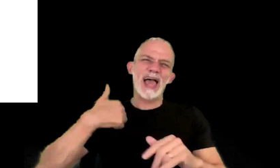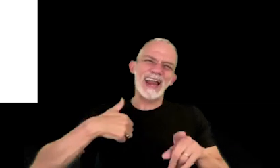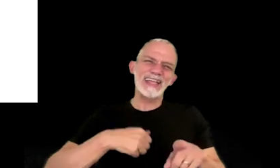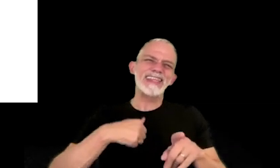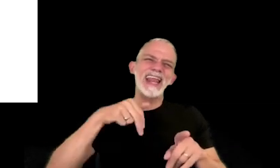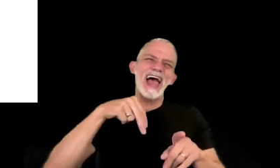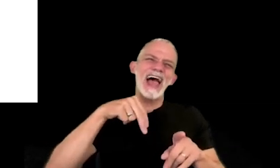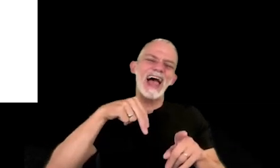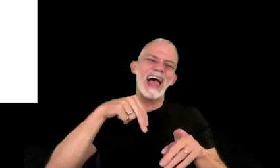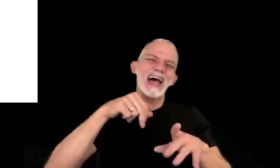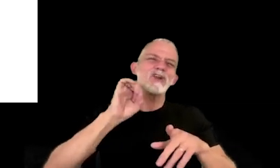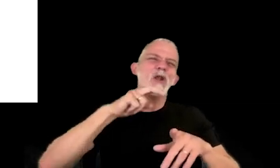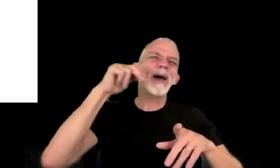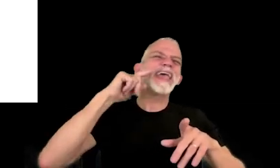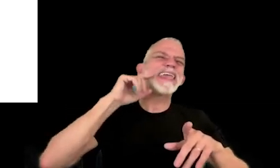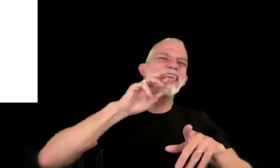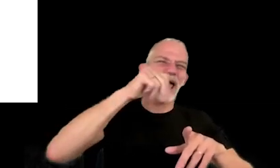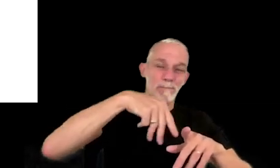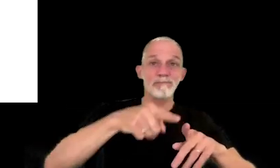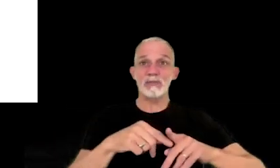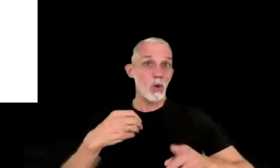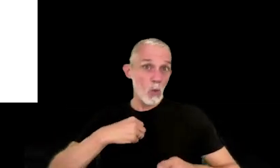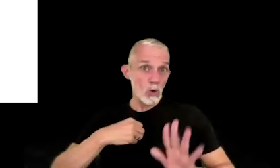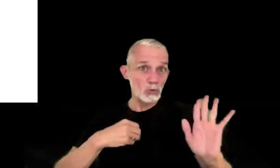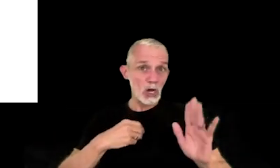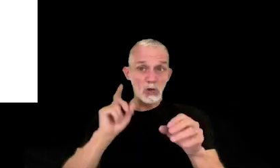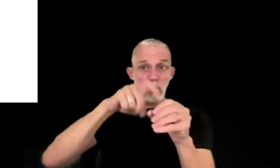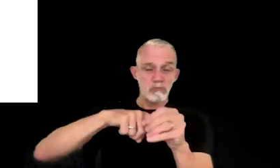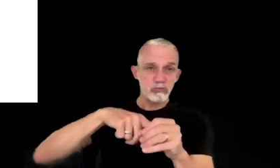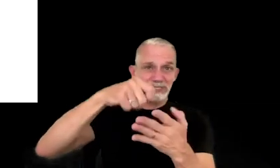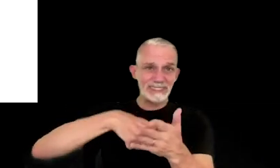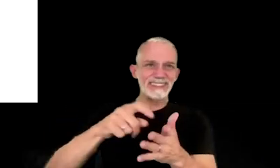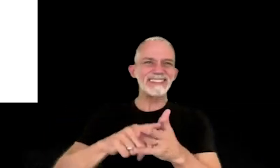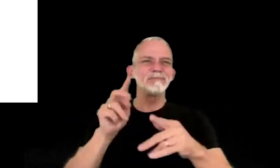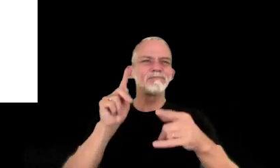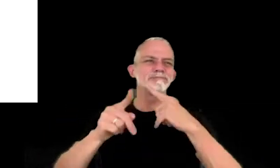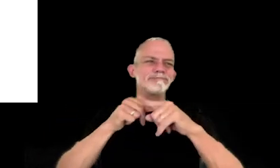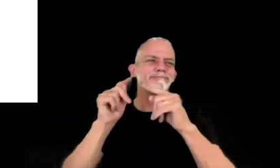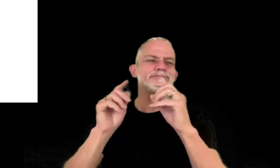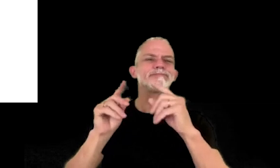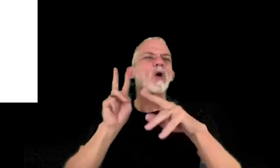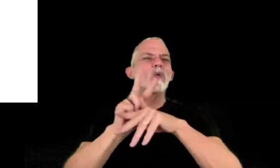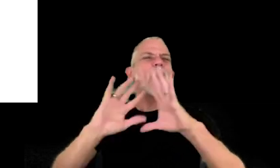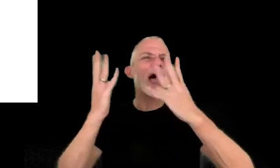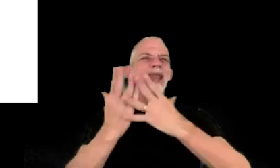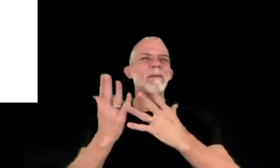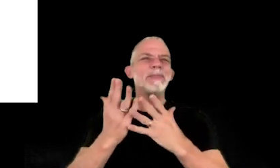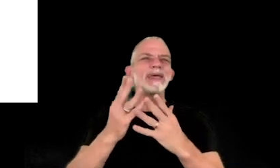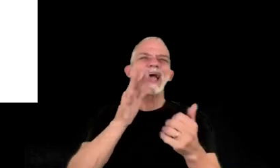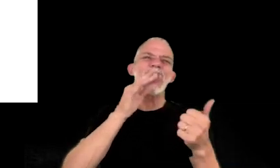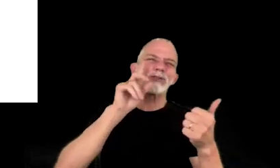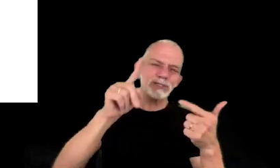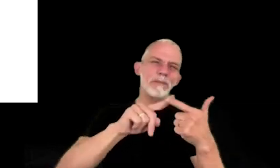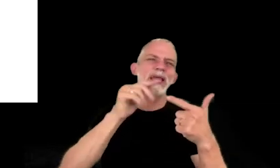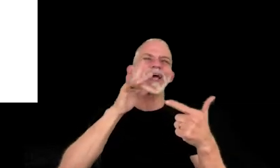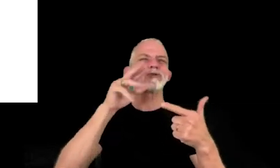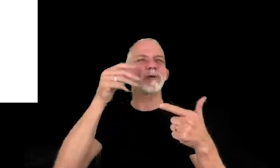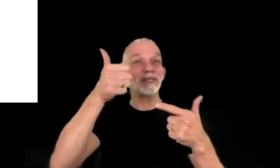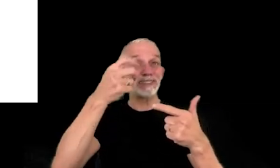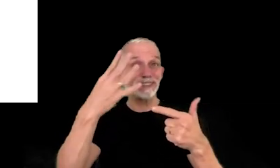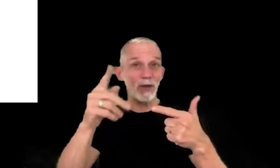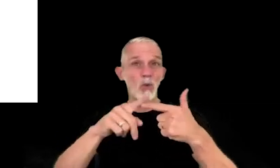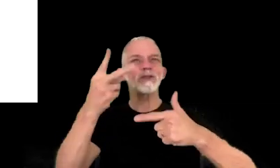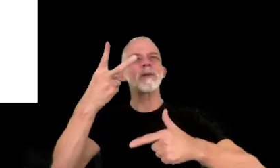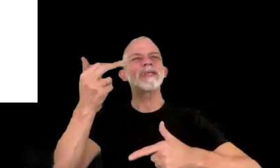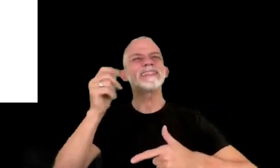Son normas de carácter voluntario y las relacionadas con el ambiente se relacionan con estas normas CIRAM 14.000, 14.064 y 26.000,